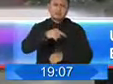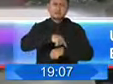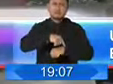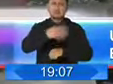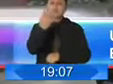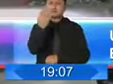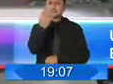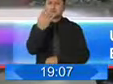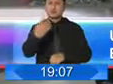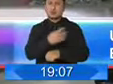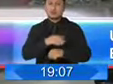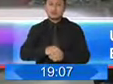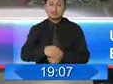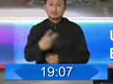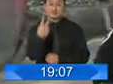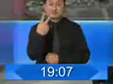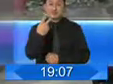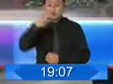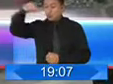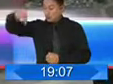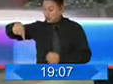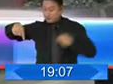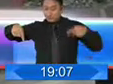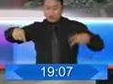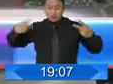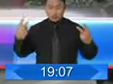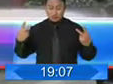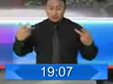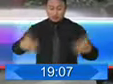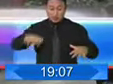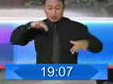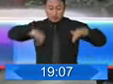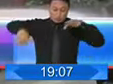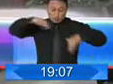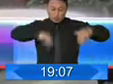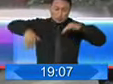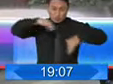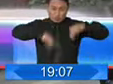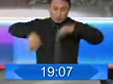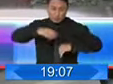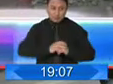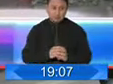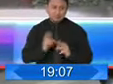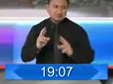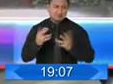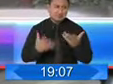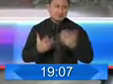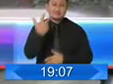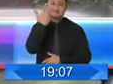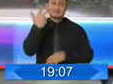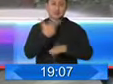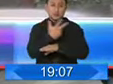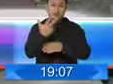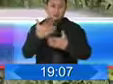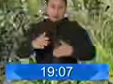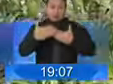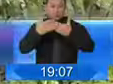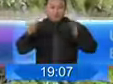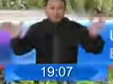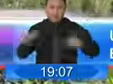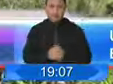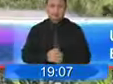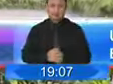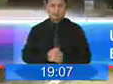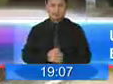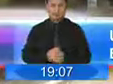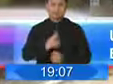estamos con dos máquinas a los dos lados trabajando, más gallinetas y volquetas, esperamos hoy en unas 3 horas habilitar el paso. Cientos